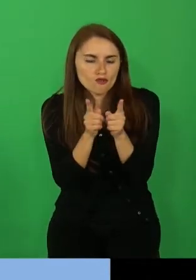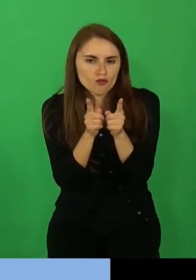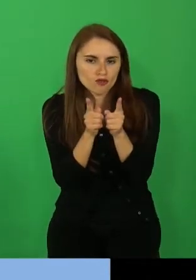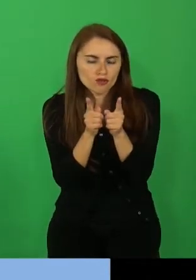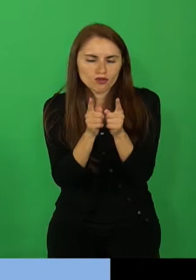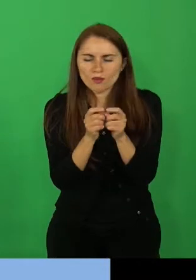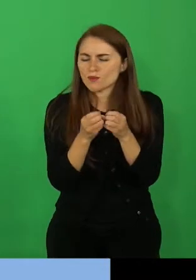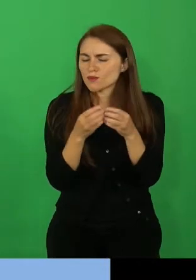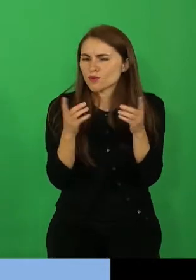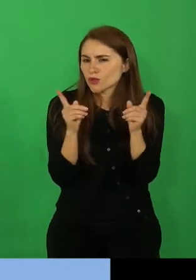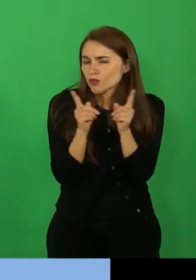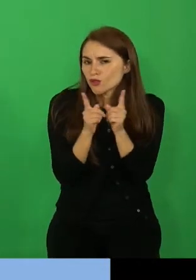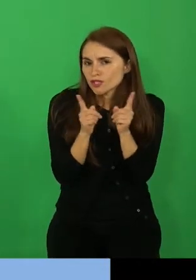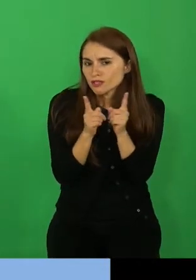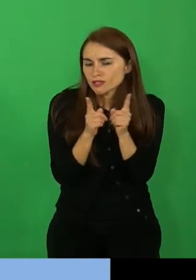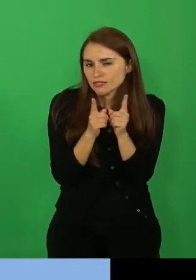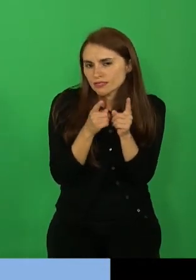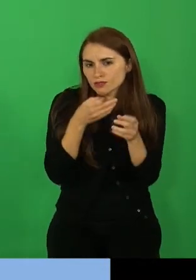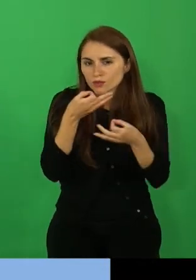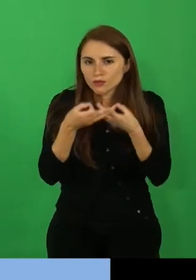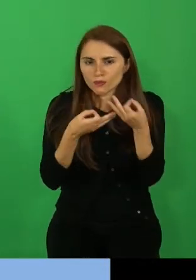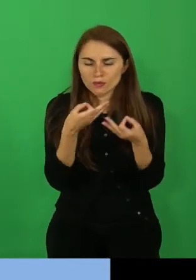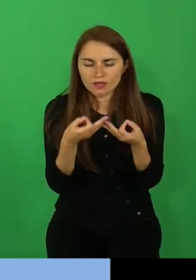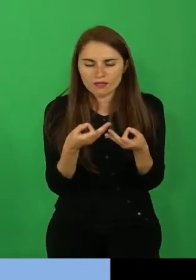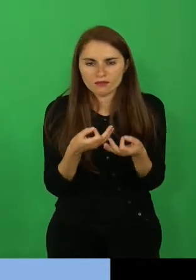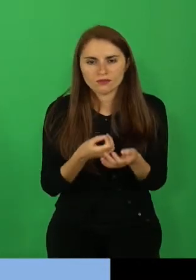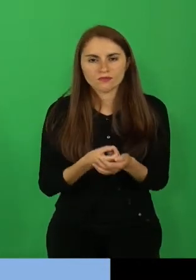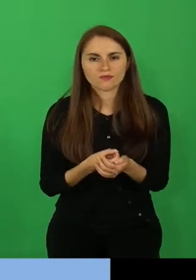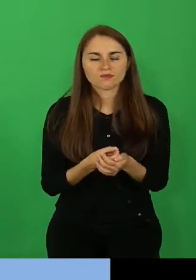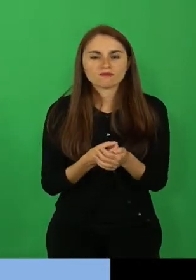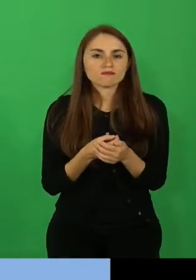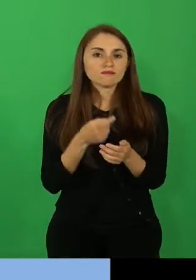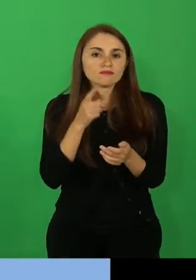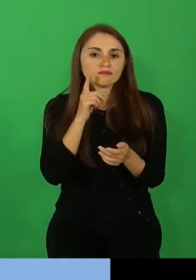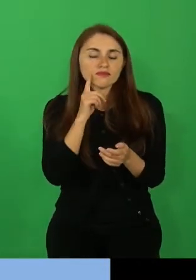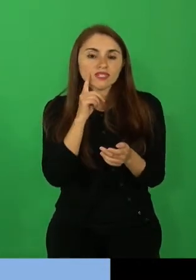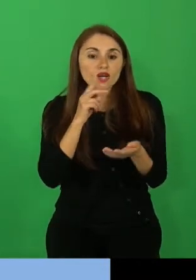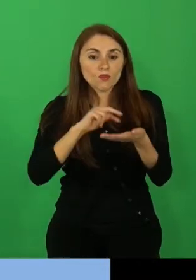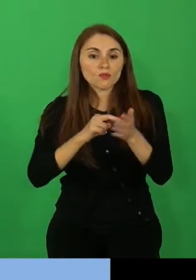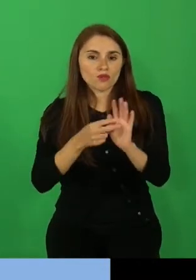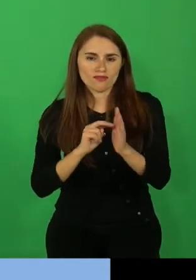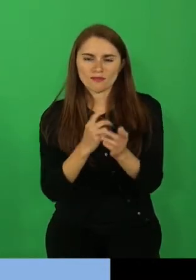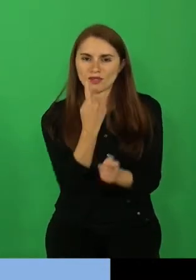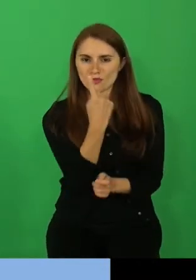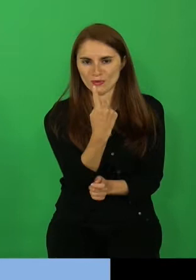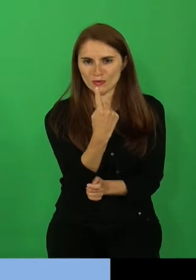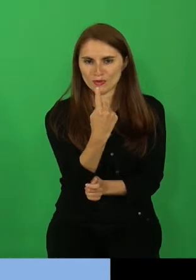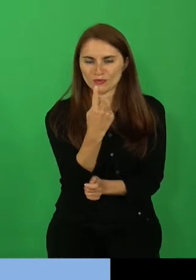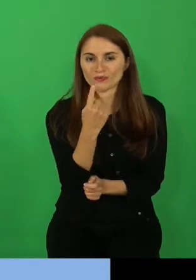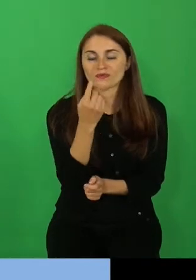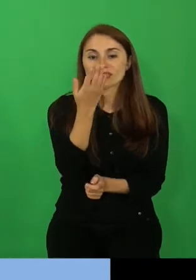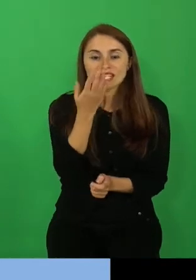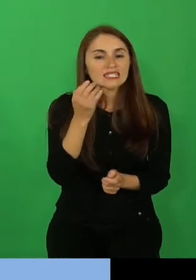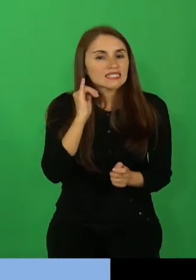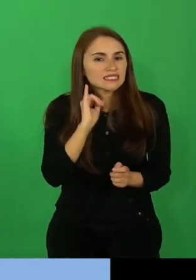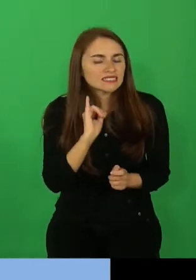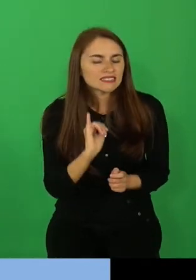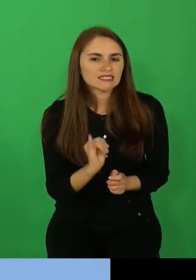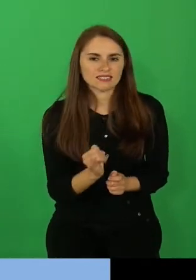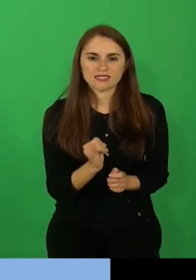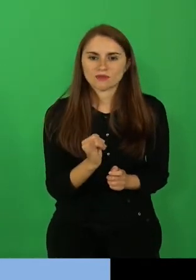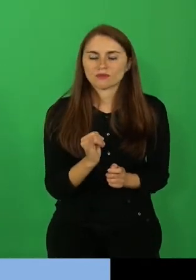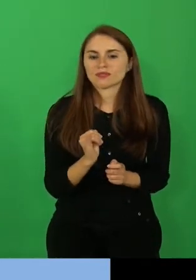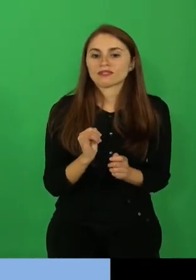decir, son muy pequeños o muy cortitos. Tienen un conflicto único, que ese conflicto siempre lo